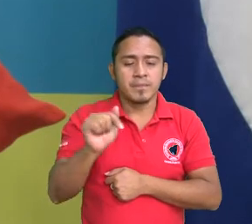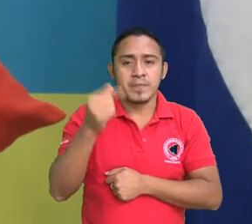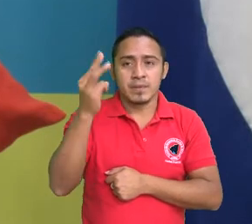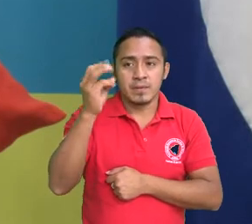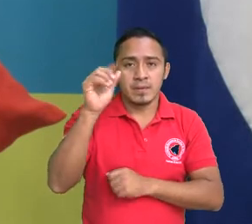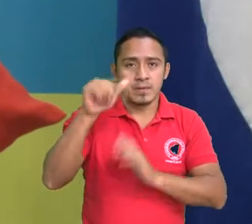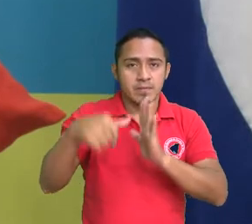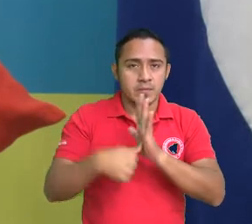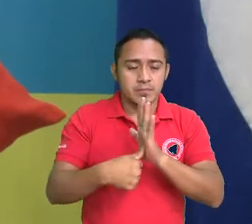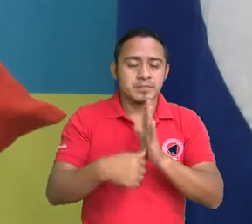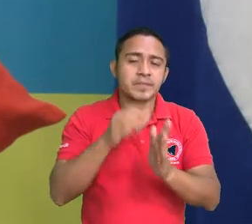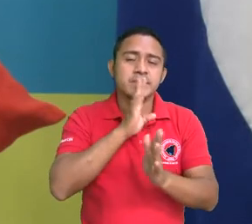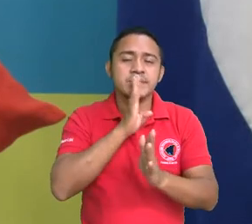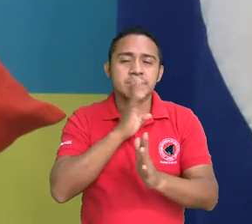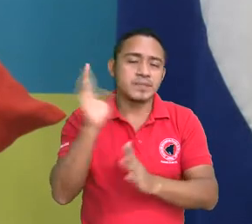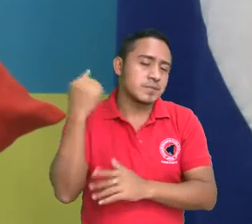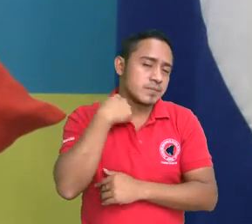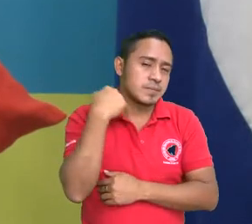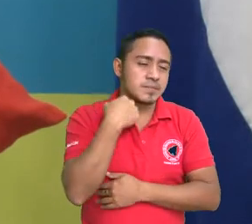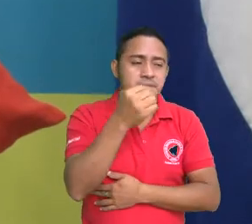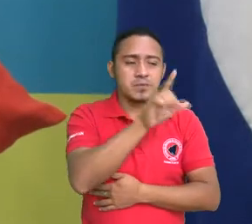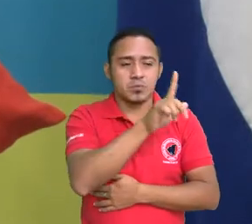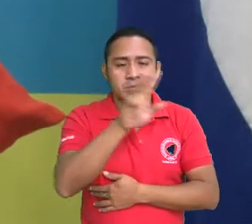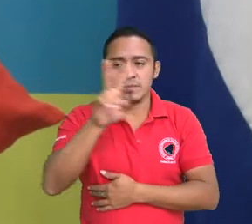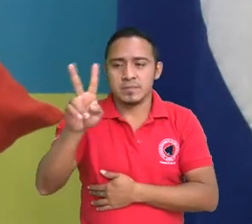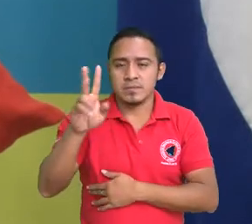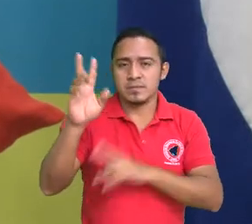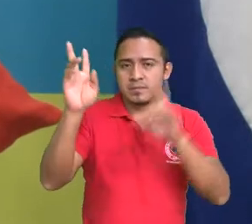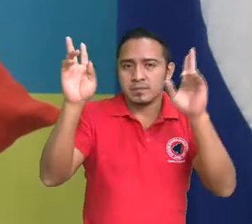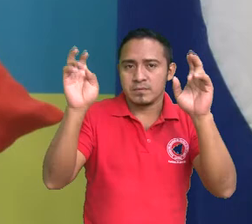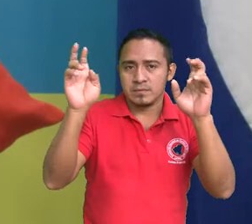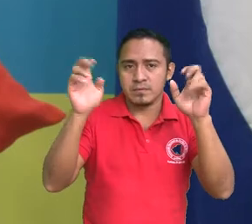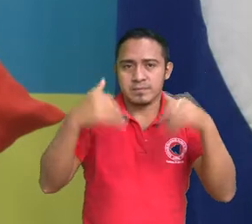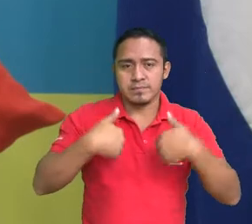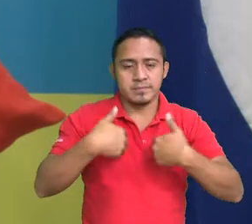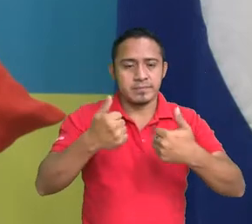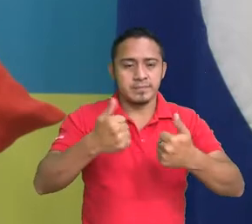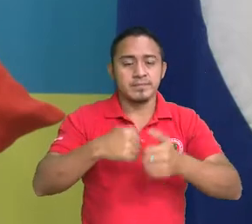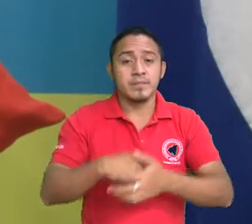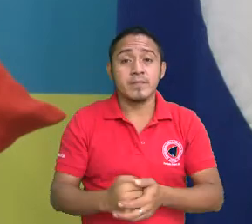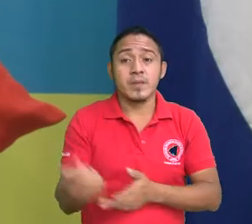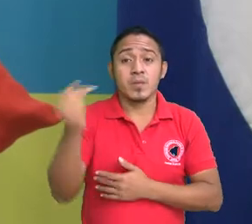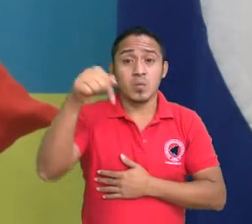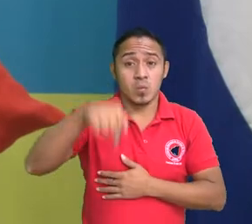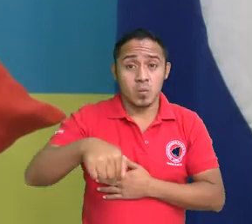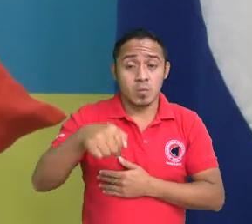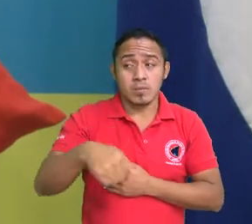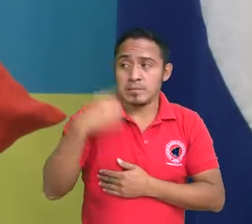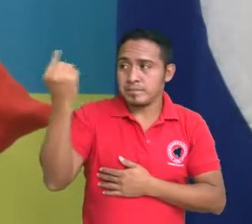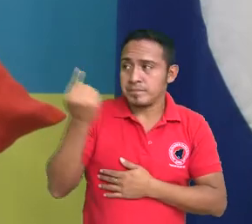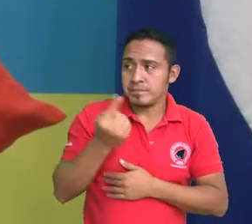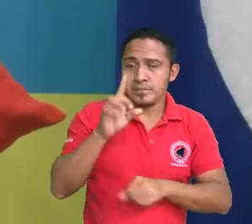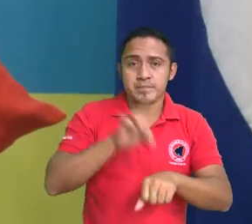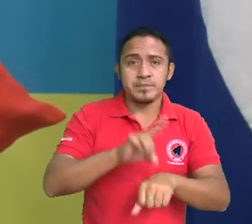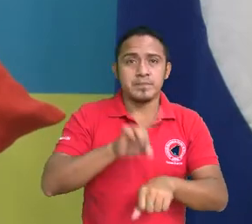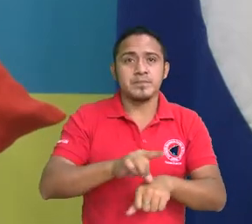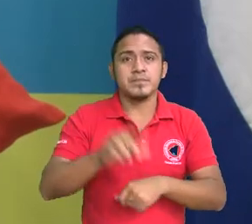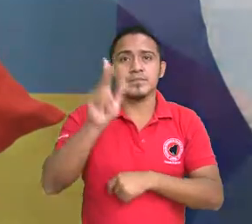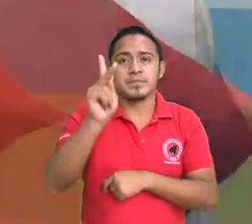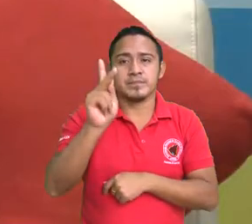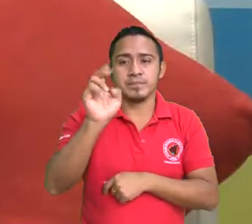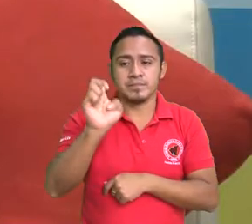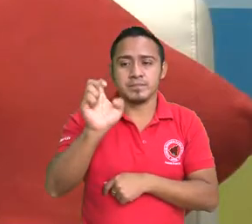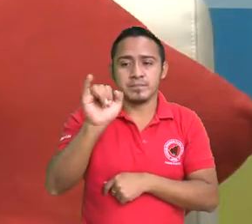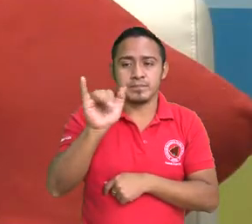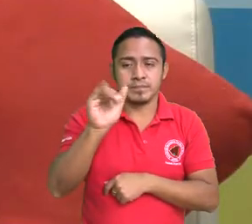donde conversamos de lunes a viernes sobre temas de salud. El día de hoy contamos con la presencia de la doctora Casey